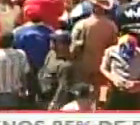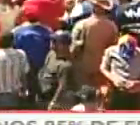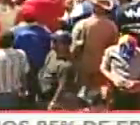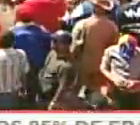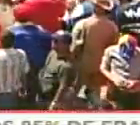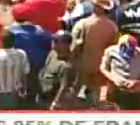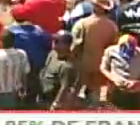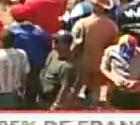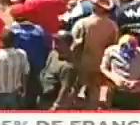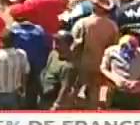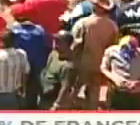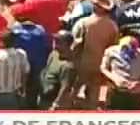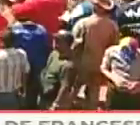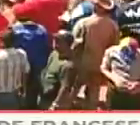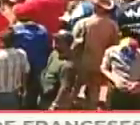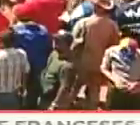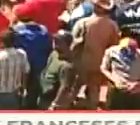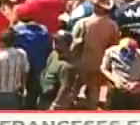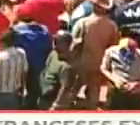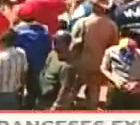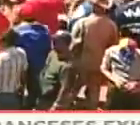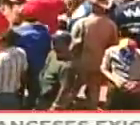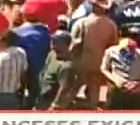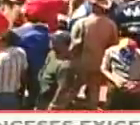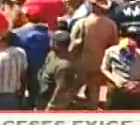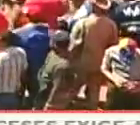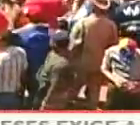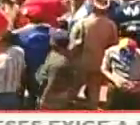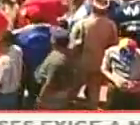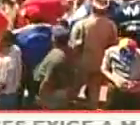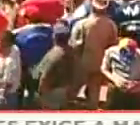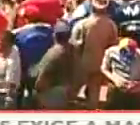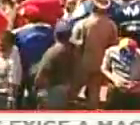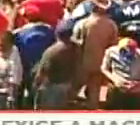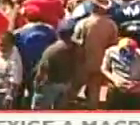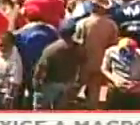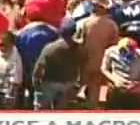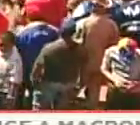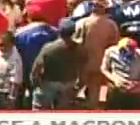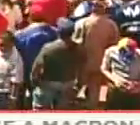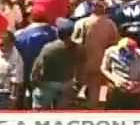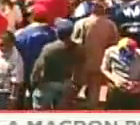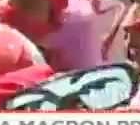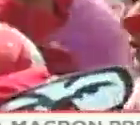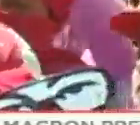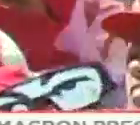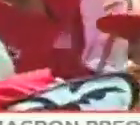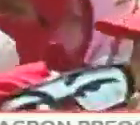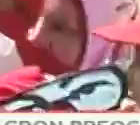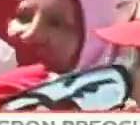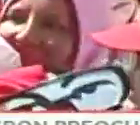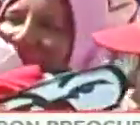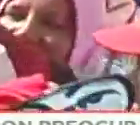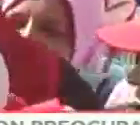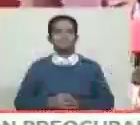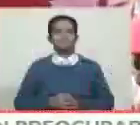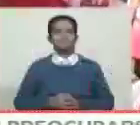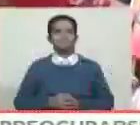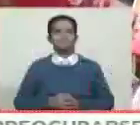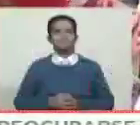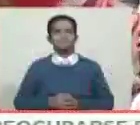Por el mono, no es por el Estado, es por la patria que defiende a Nicolás. decía que el